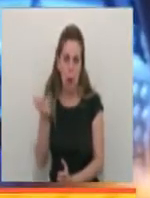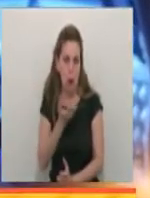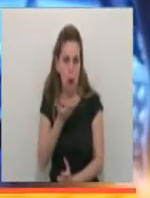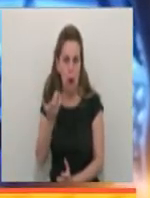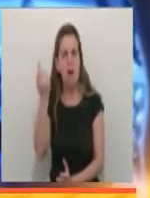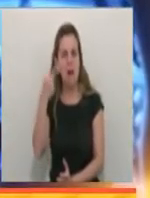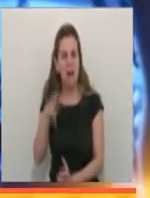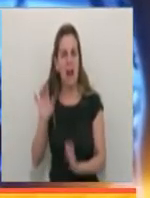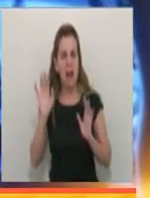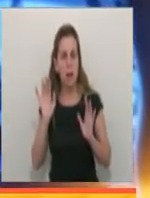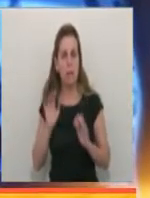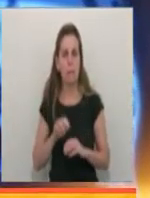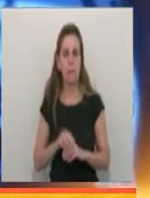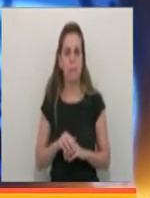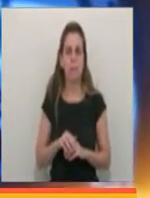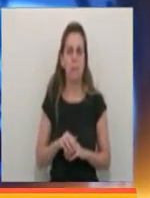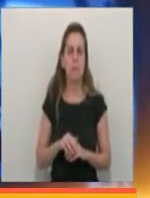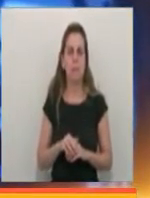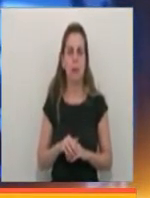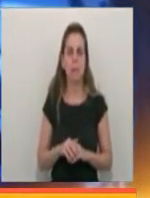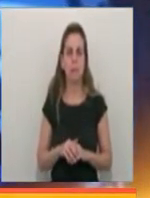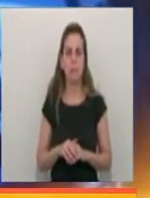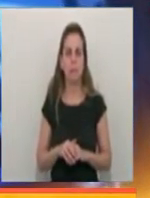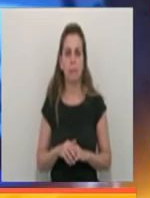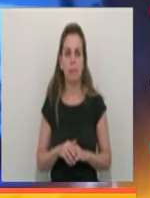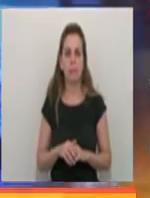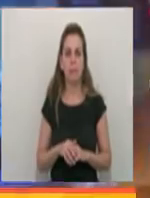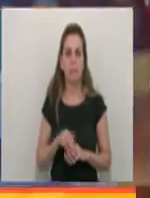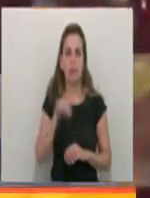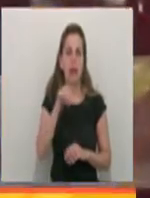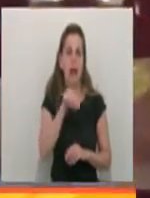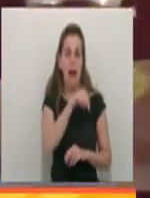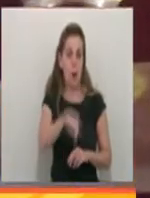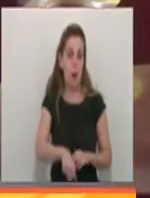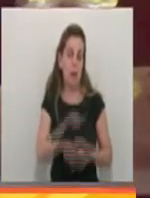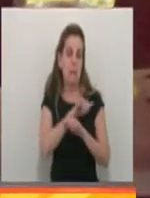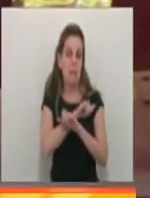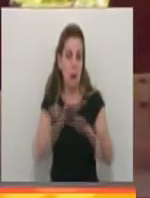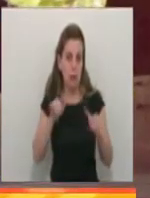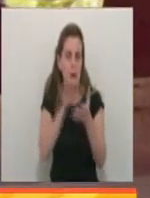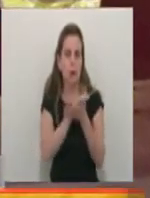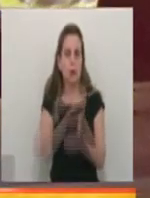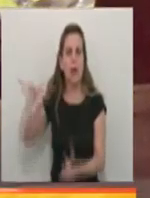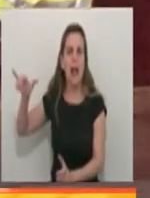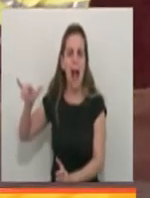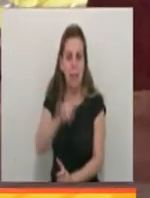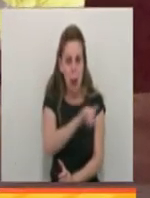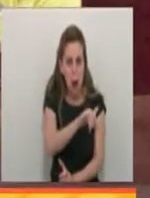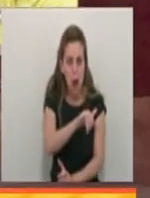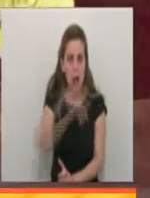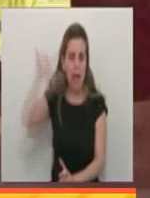la información que se tiene con respecto a este avión, es que el avión estaba